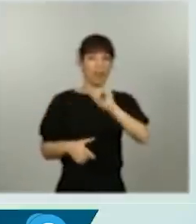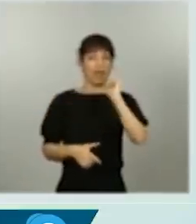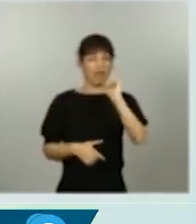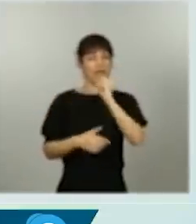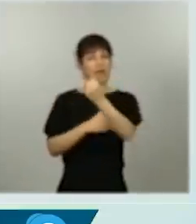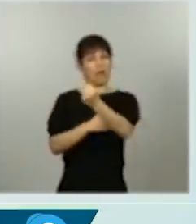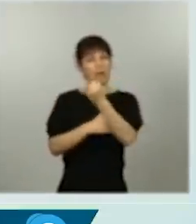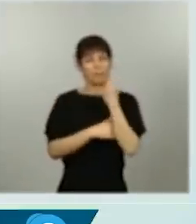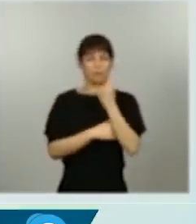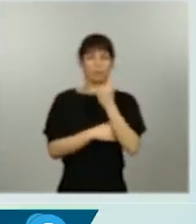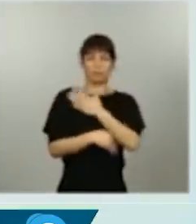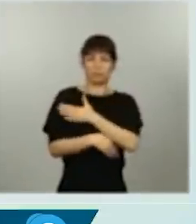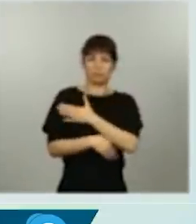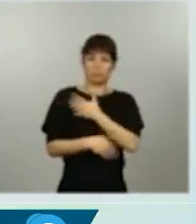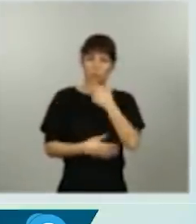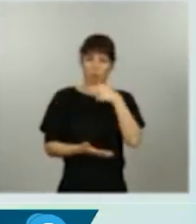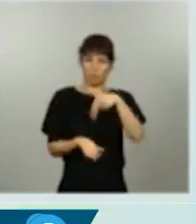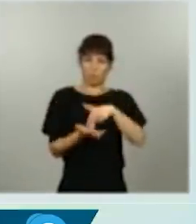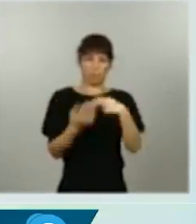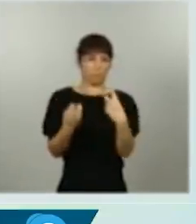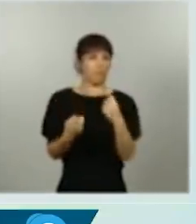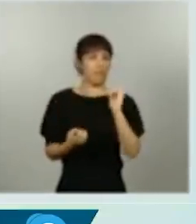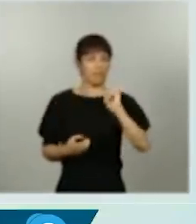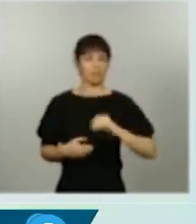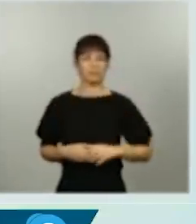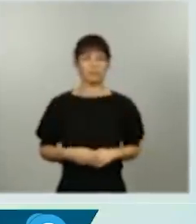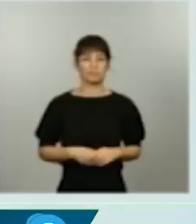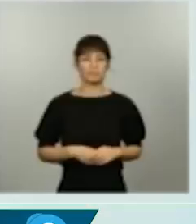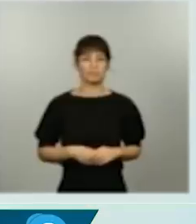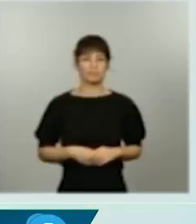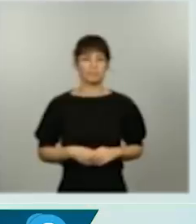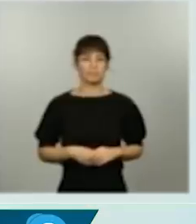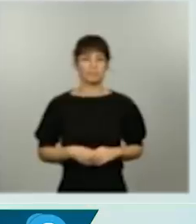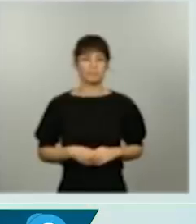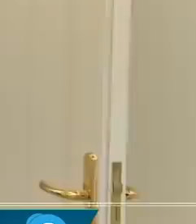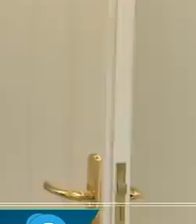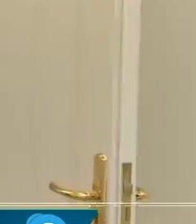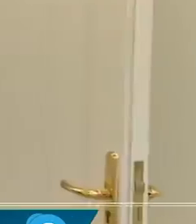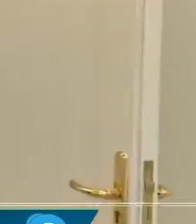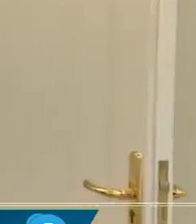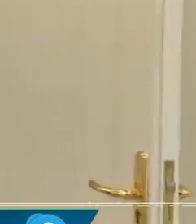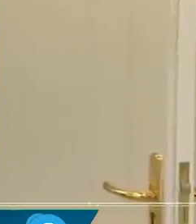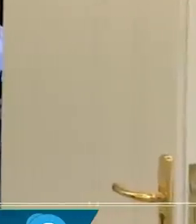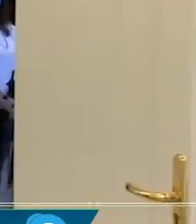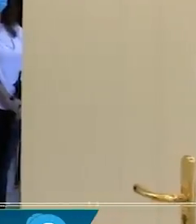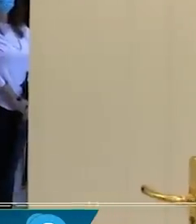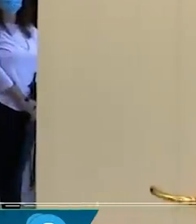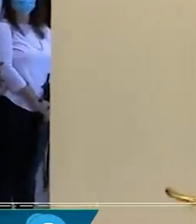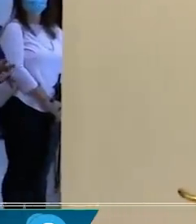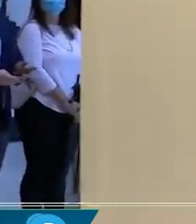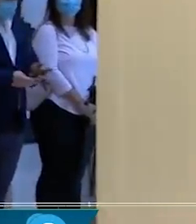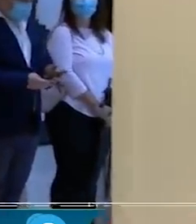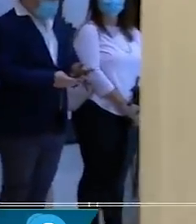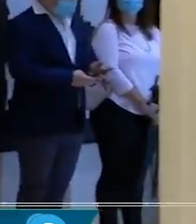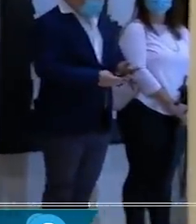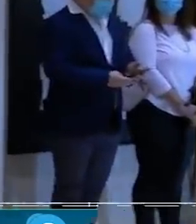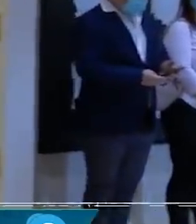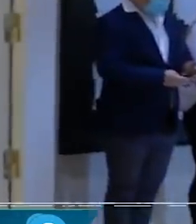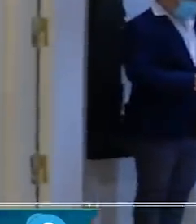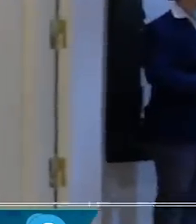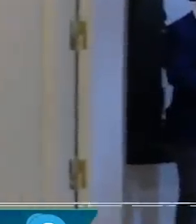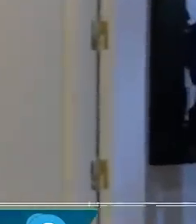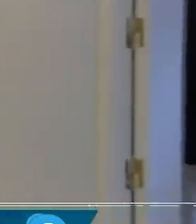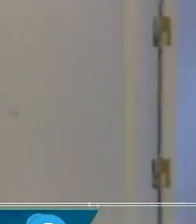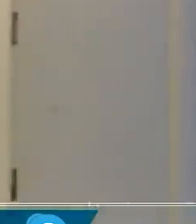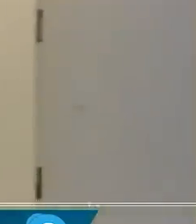yo creo que cuando en septiembre se vea que la campaña de turismo que la hostelería no levanta cabeza, que el comercio no levanta cabeza, que esos son